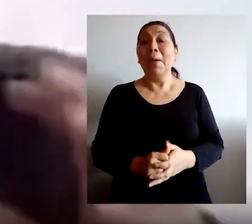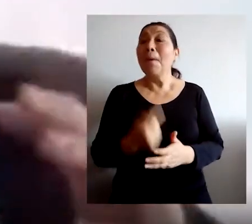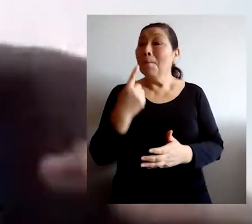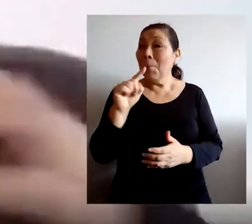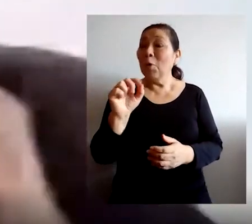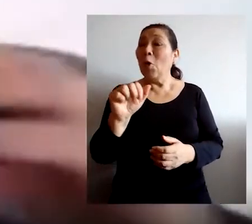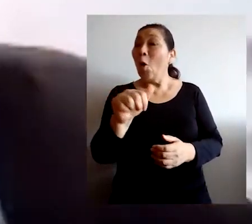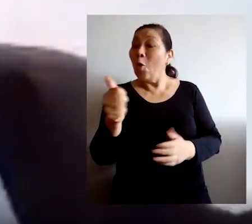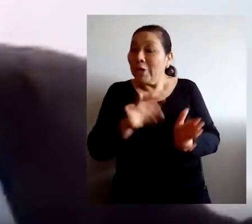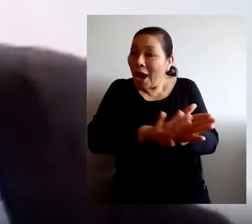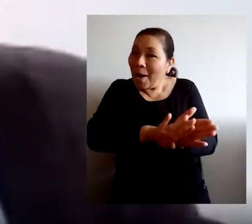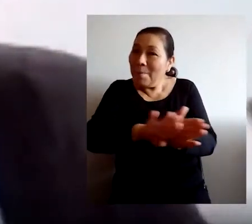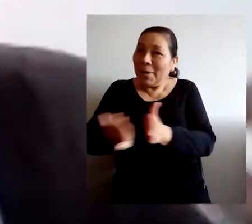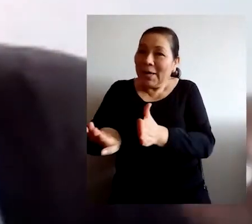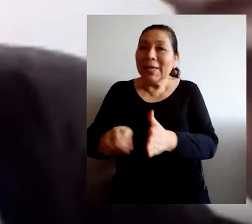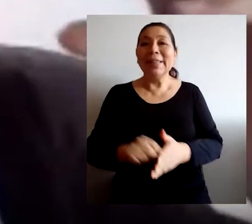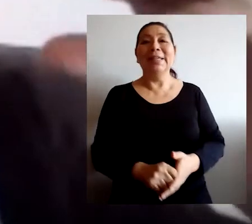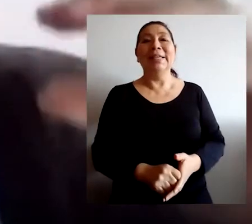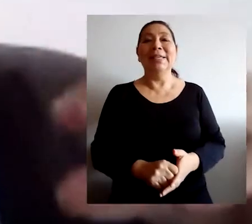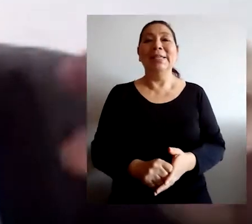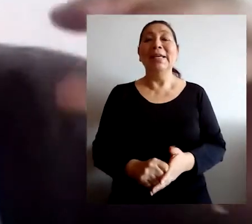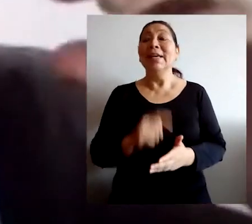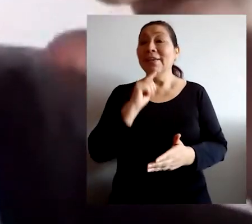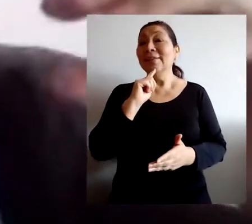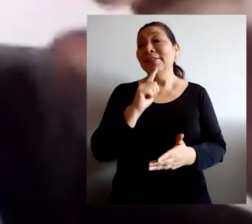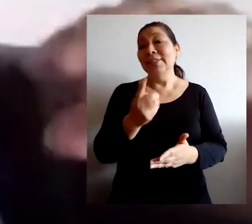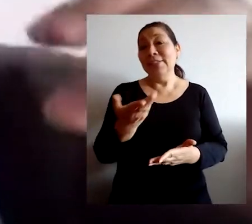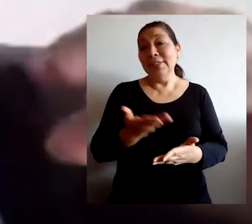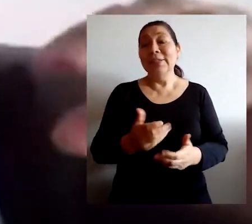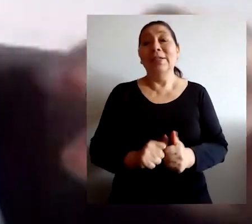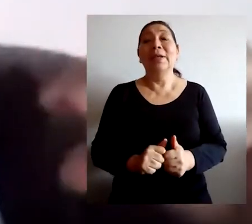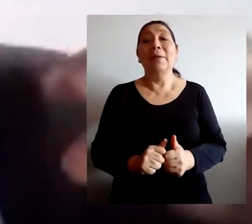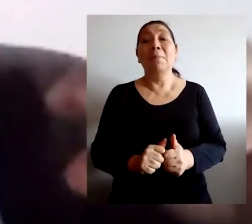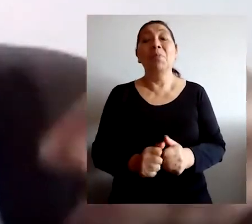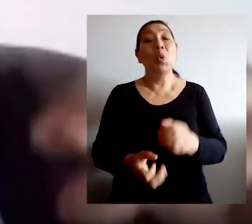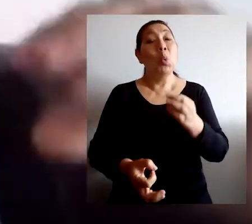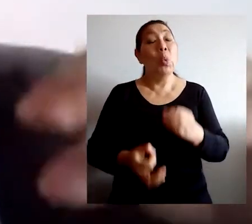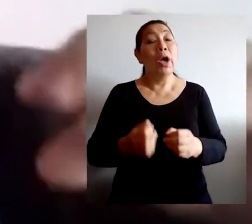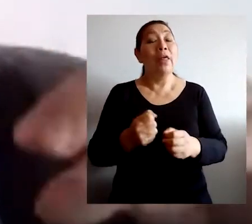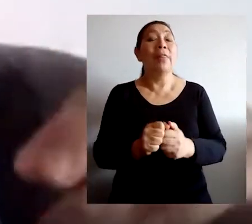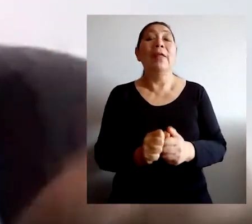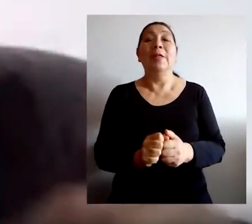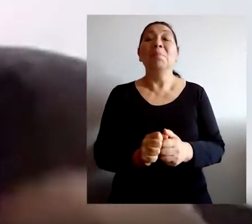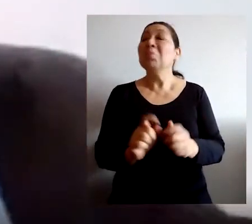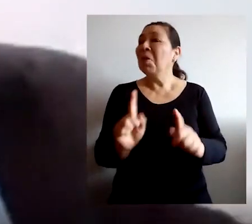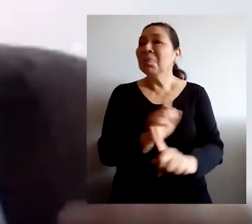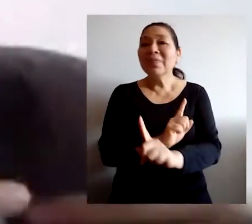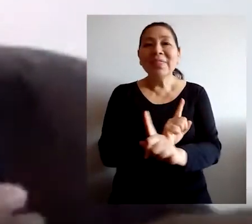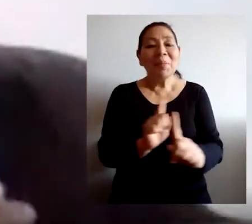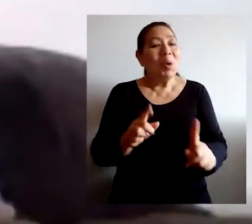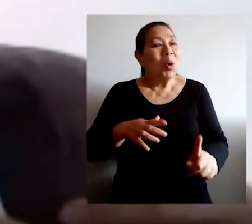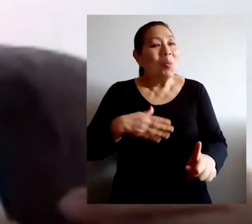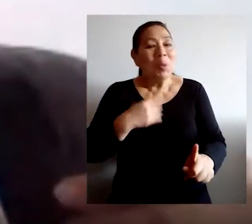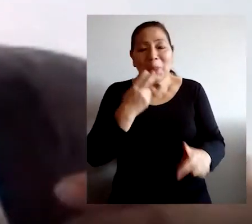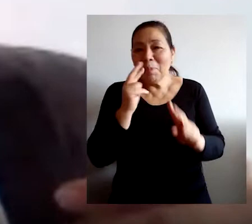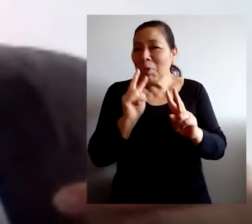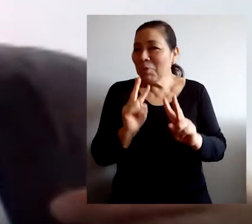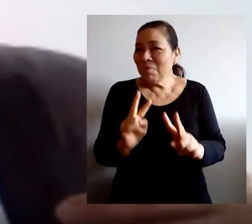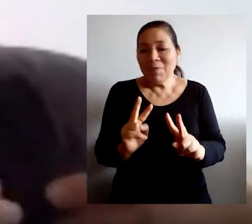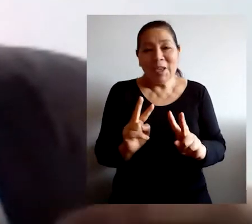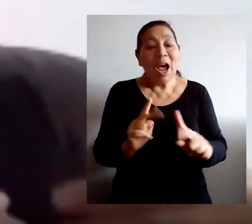Por otro lado, aparte de ese proceso que tuvo la calidad de cosa juzgada en el fuero agrario, tampoco pudimos